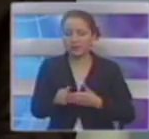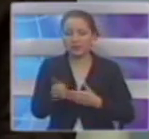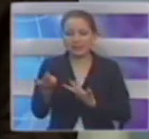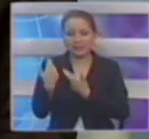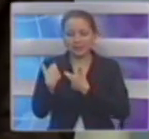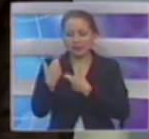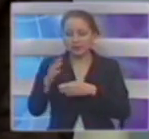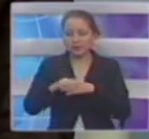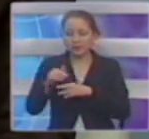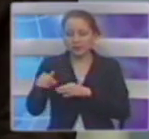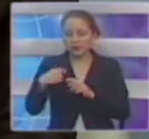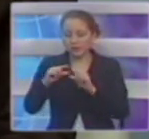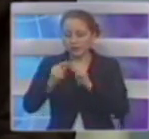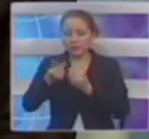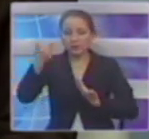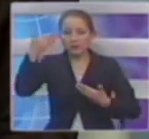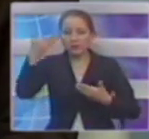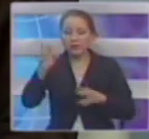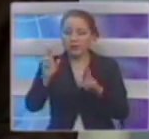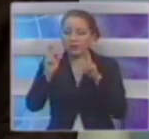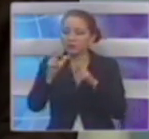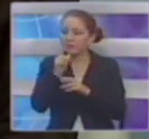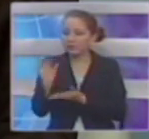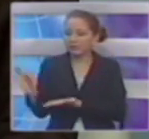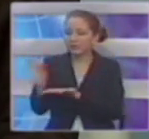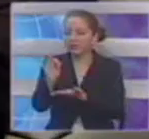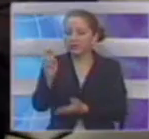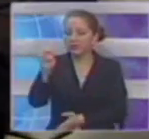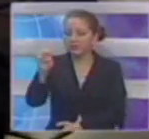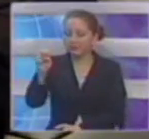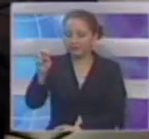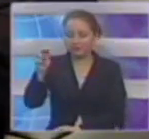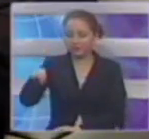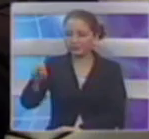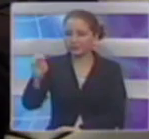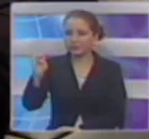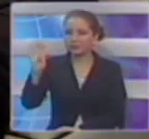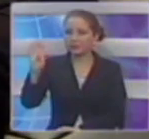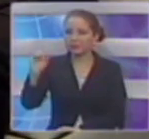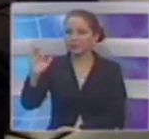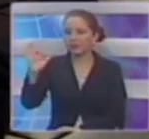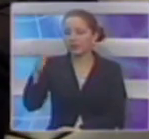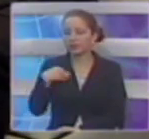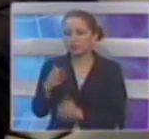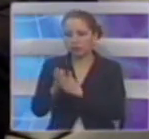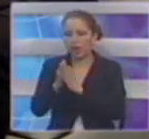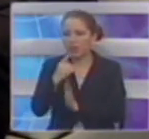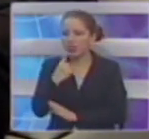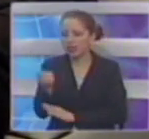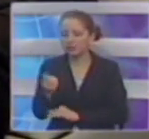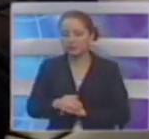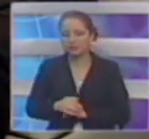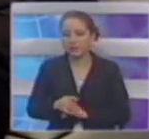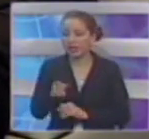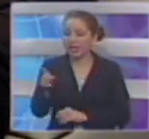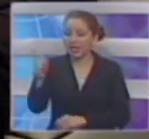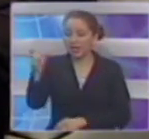estamos y aspiramos que nuestro candidato sea Jaime Nebot. ¿Ustedes le han pedido a Jaime Nebot que sea candidato? Naturalmente, él ha